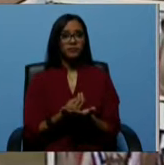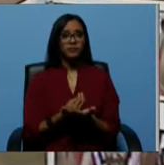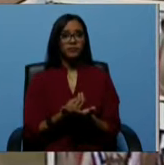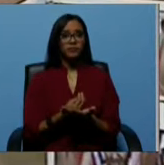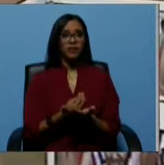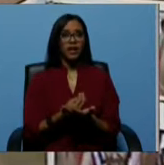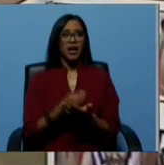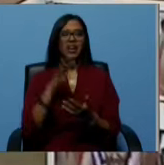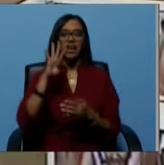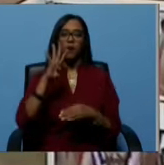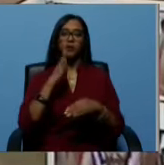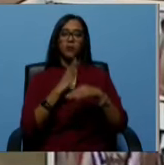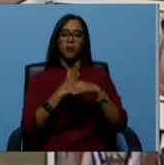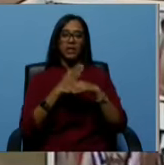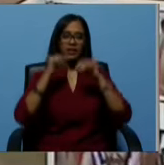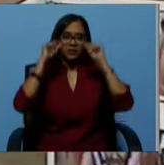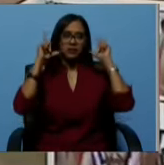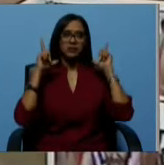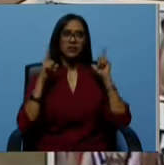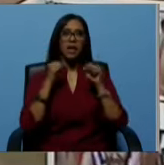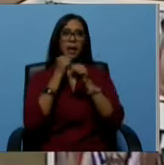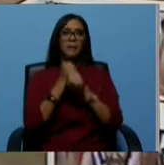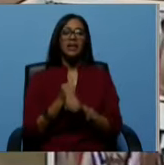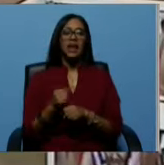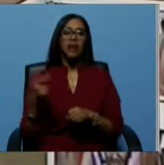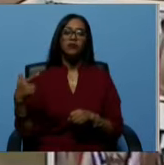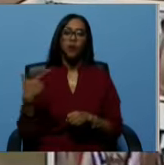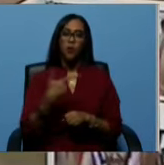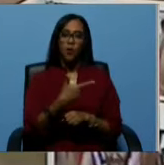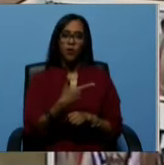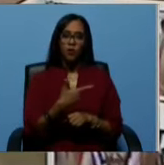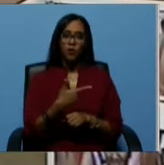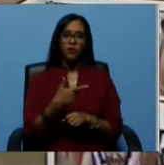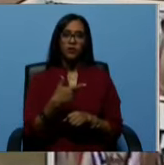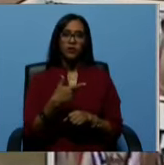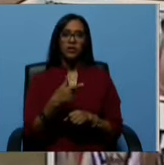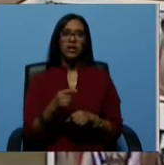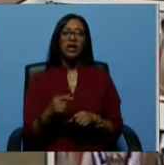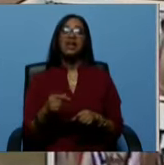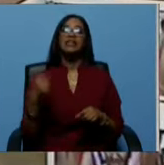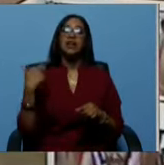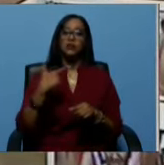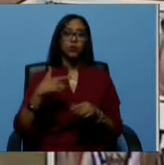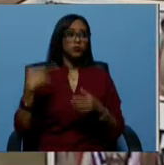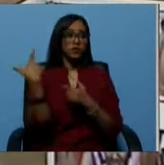A las 4:30 tenía uno que levantarse, esperar el autobús, y si el autobús lo dejaba,